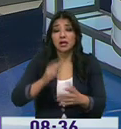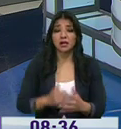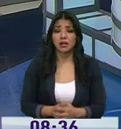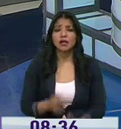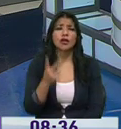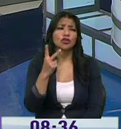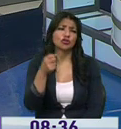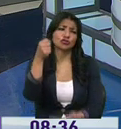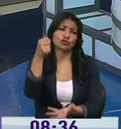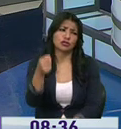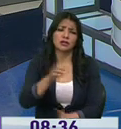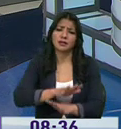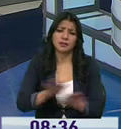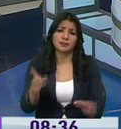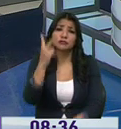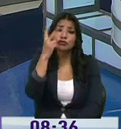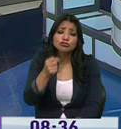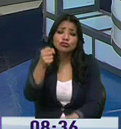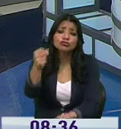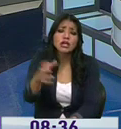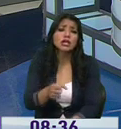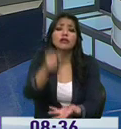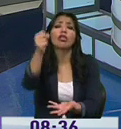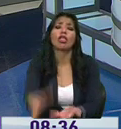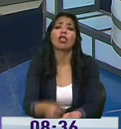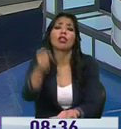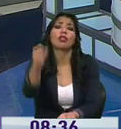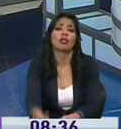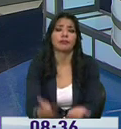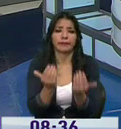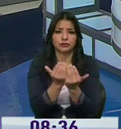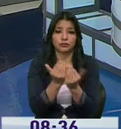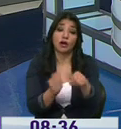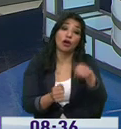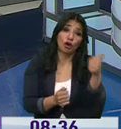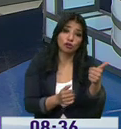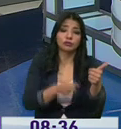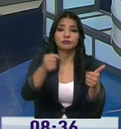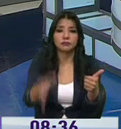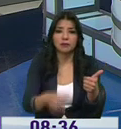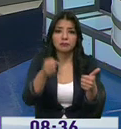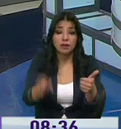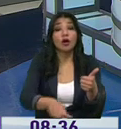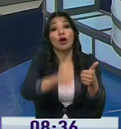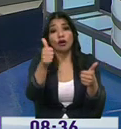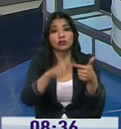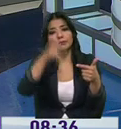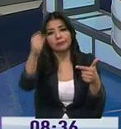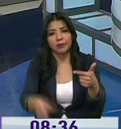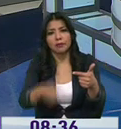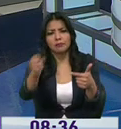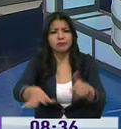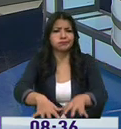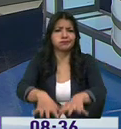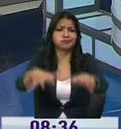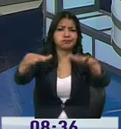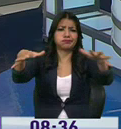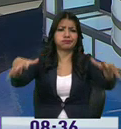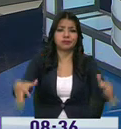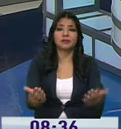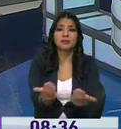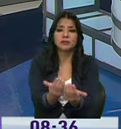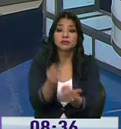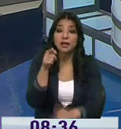costalitos nomás. Dos costalitos nomás. De dos costalitos, en dos costalitos de esa quebrada se llena de basura y eso es